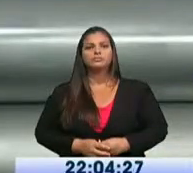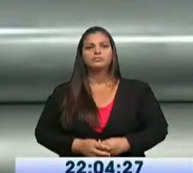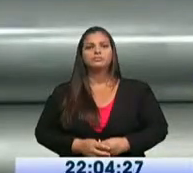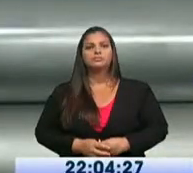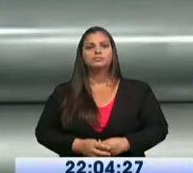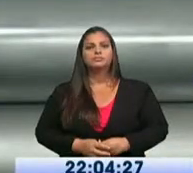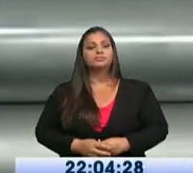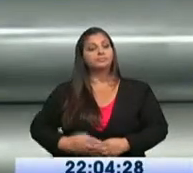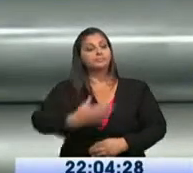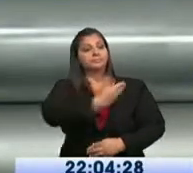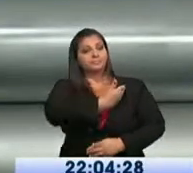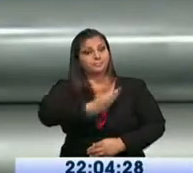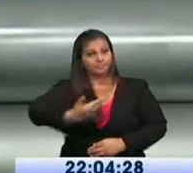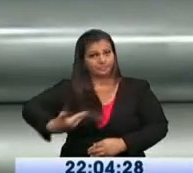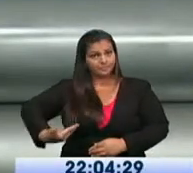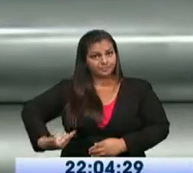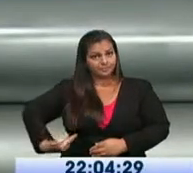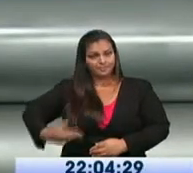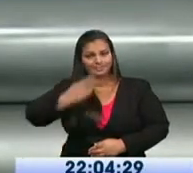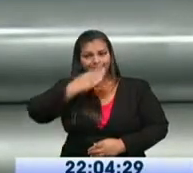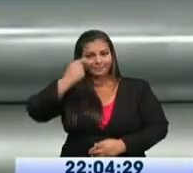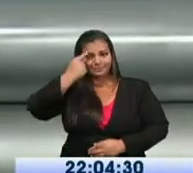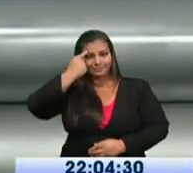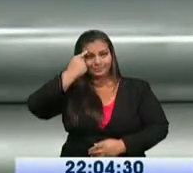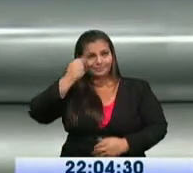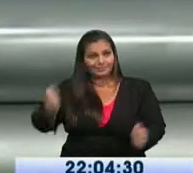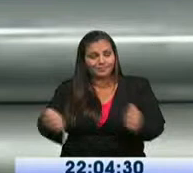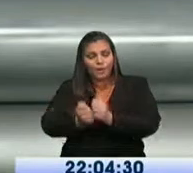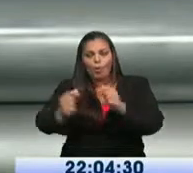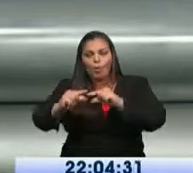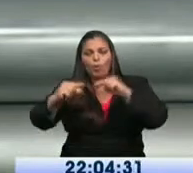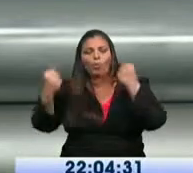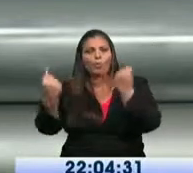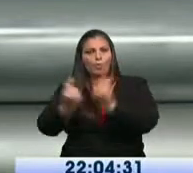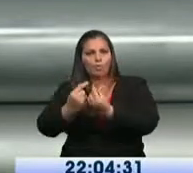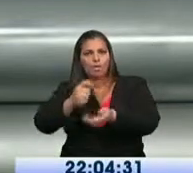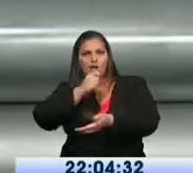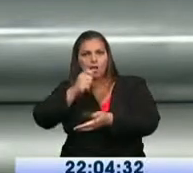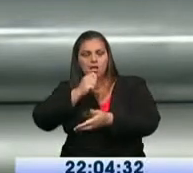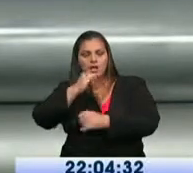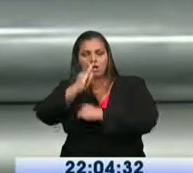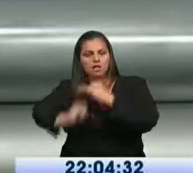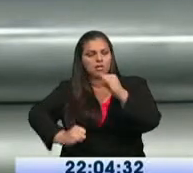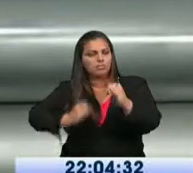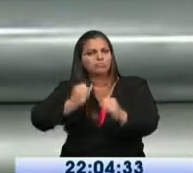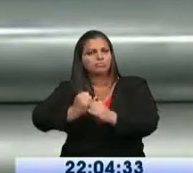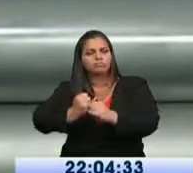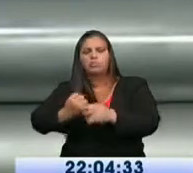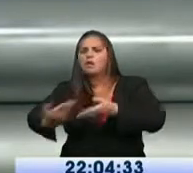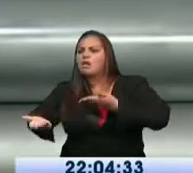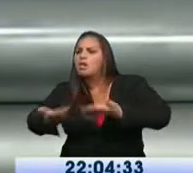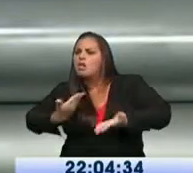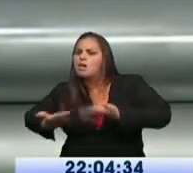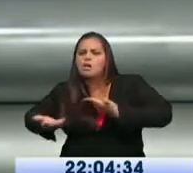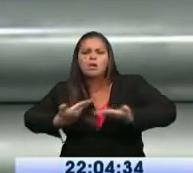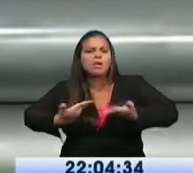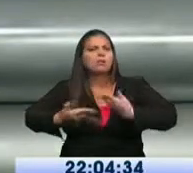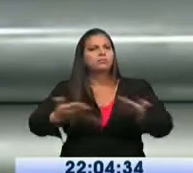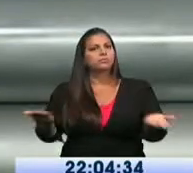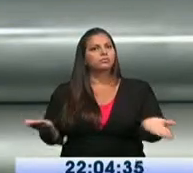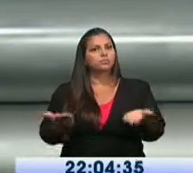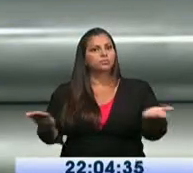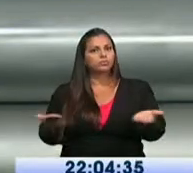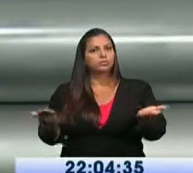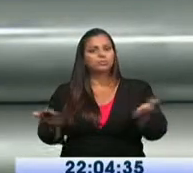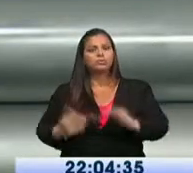El presidente de la República, Rafael Correa, en un conversatorio desarrollado en el Palacio de Gobierno con la prensa internacional, cuestionó la